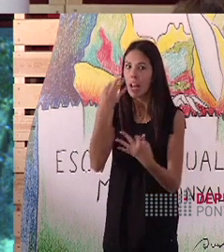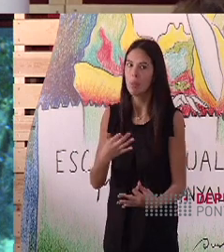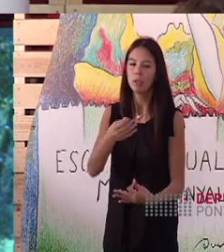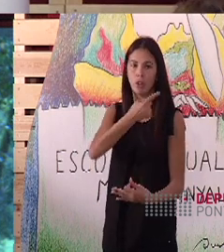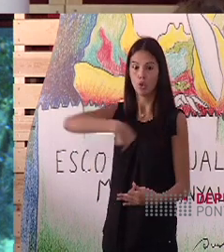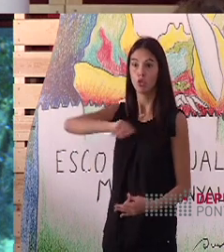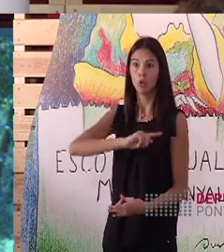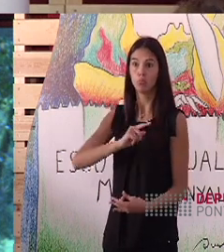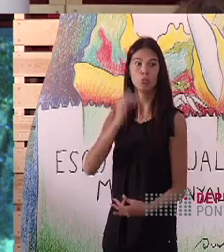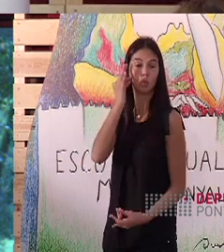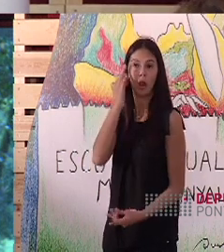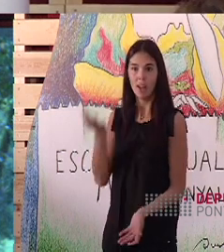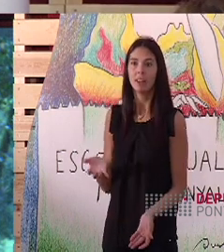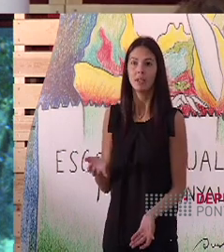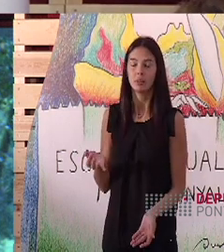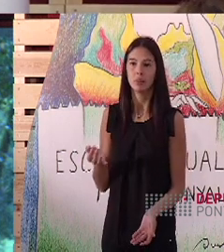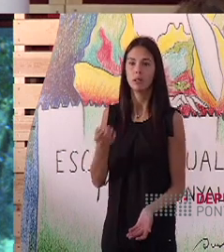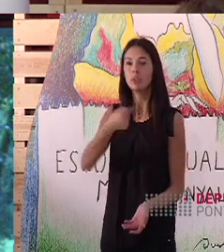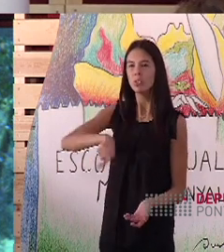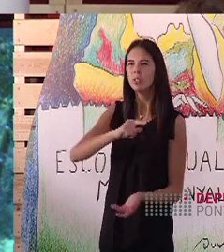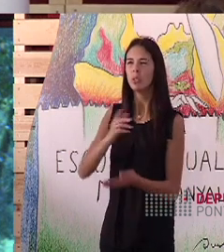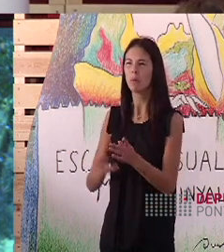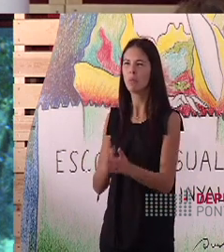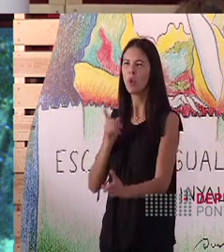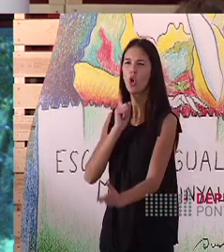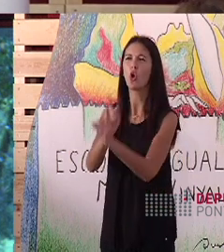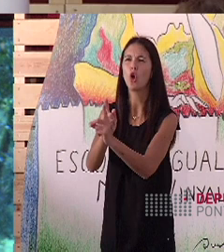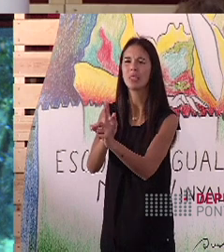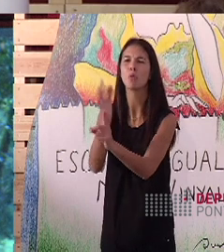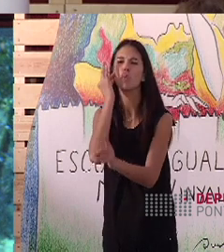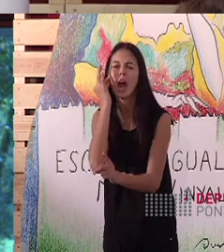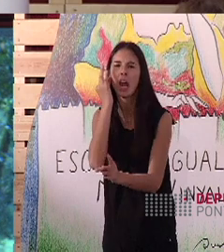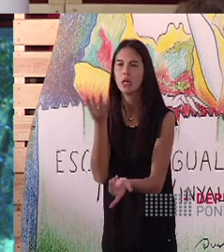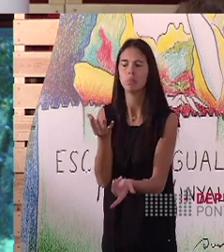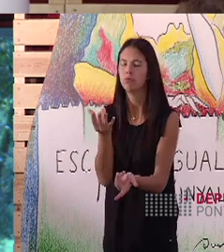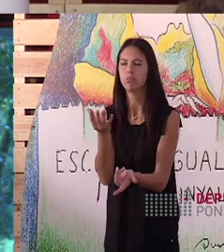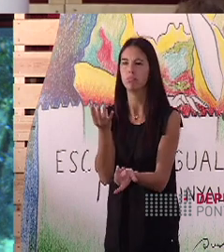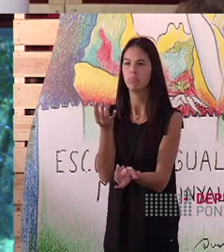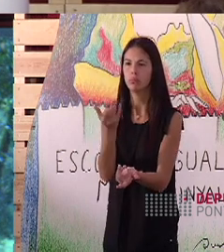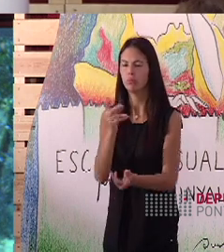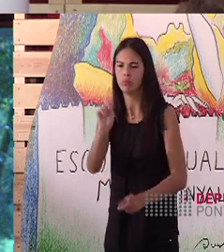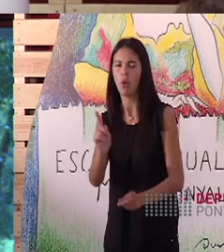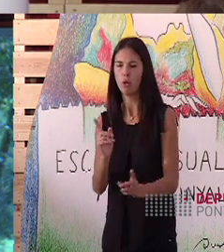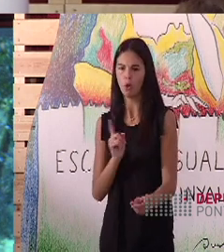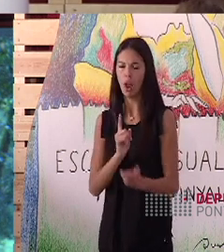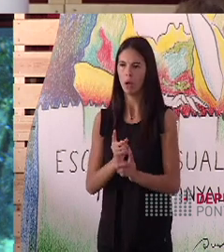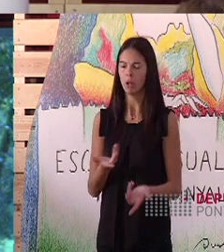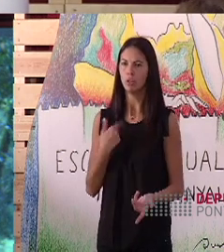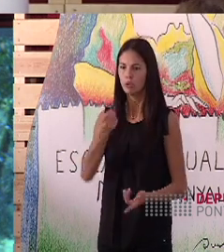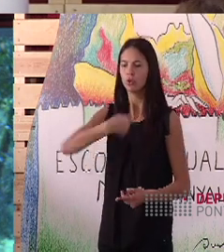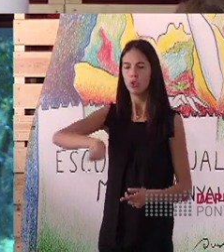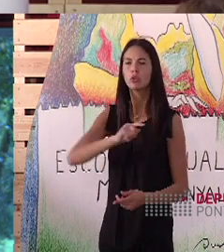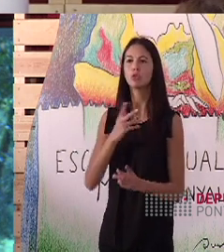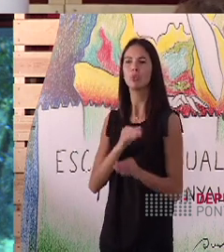somos mulleres non imos a ir contra outras mulleres que teñen outra posición, todo o contrario. Imos